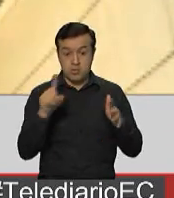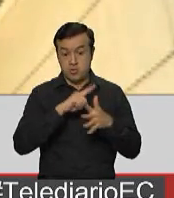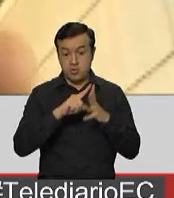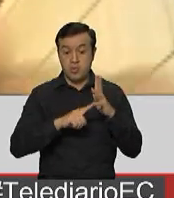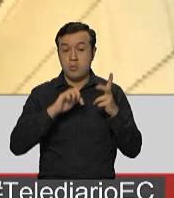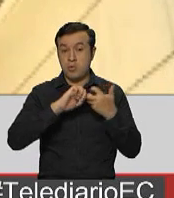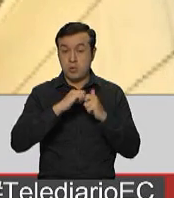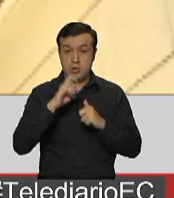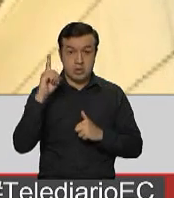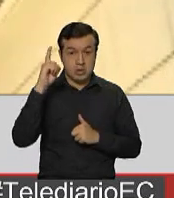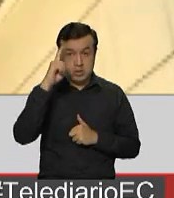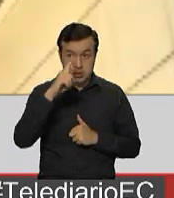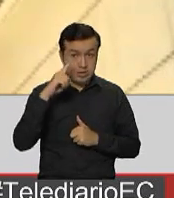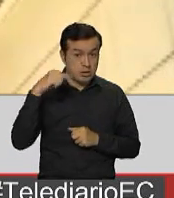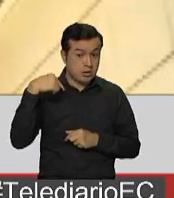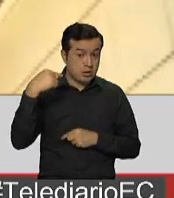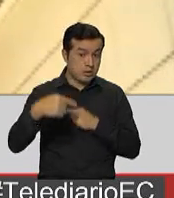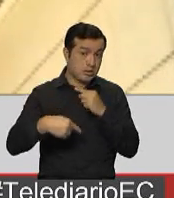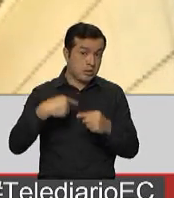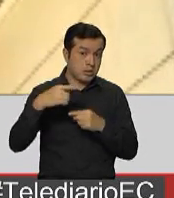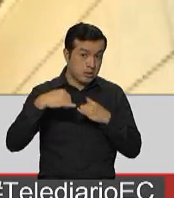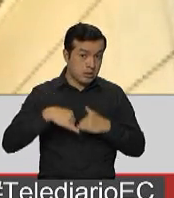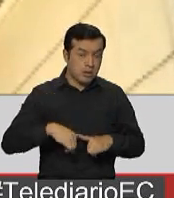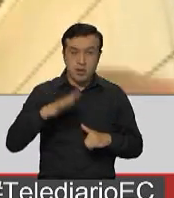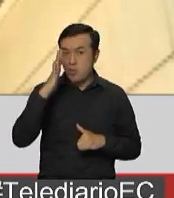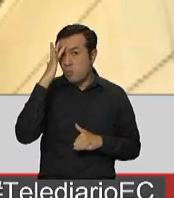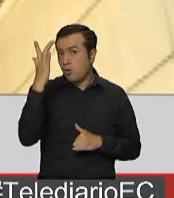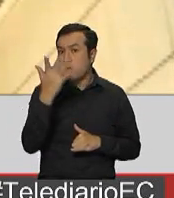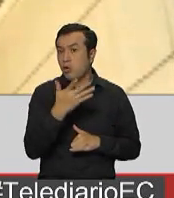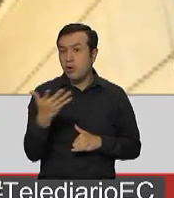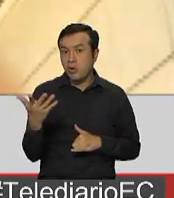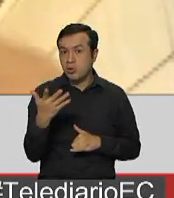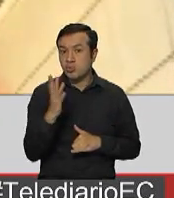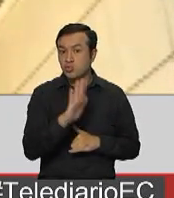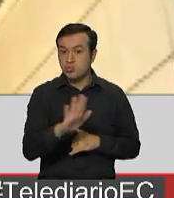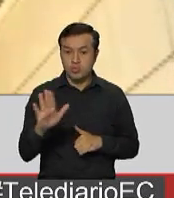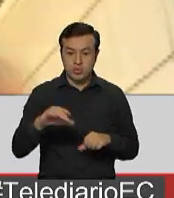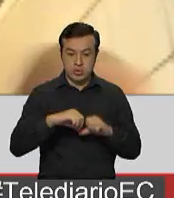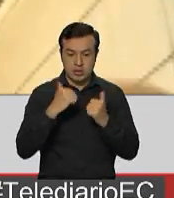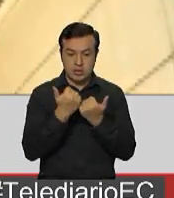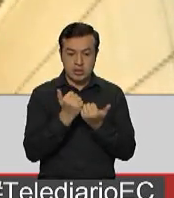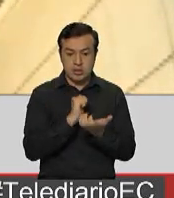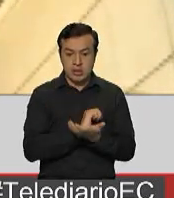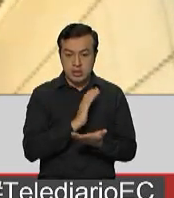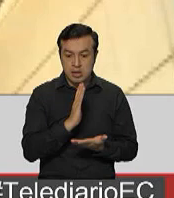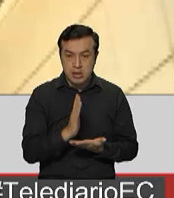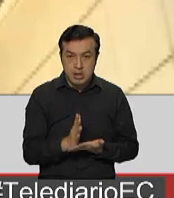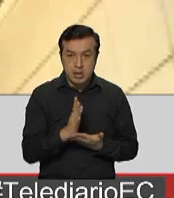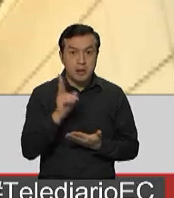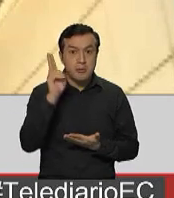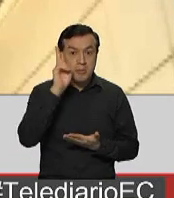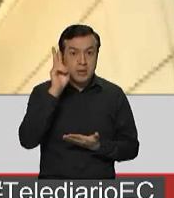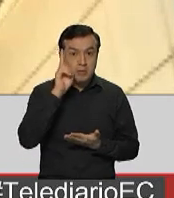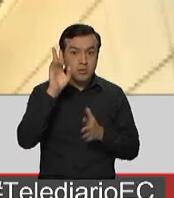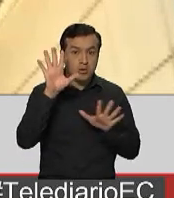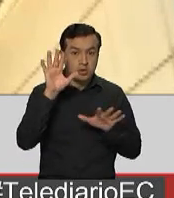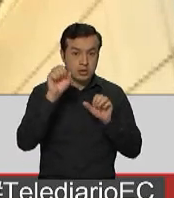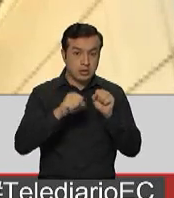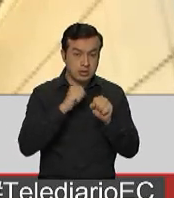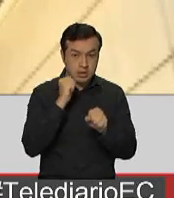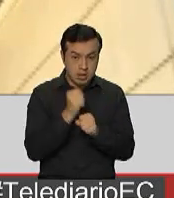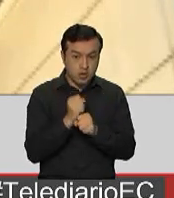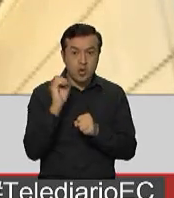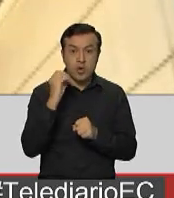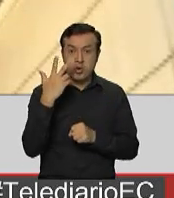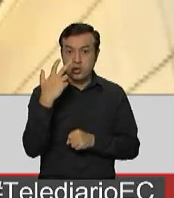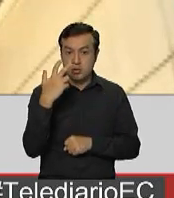que estamos viviendo hoy día, justamente porque esa legislación mañosa hecha durante 10 años o 13